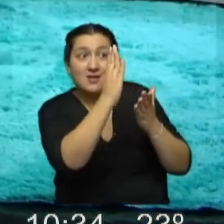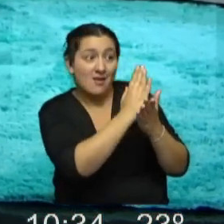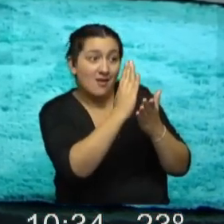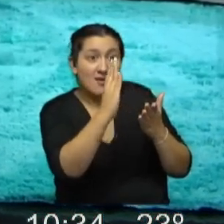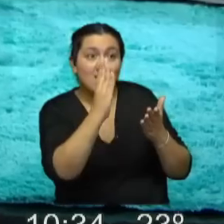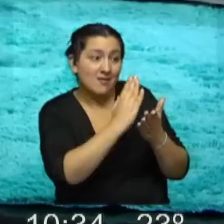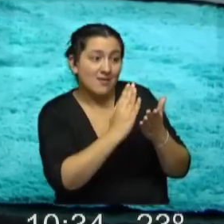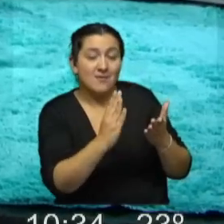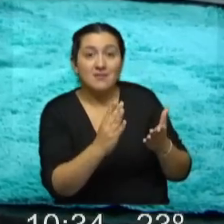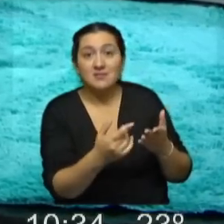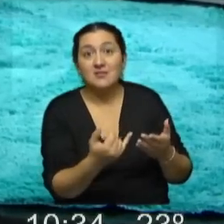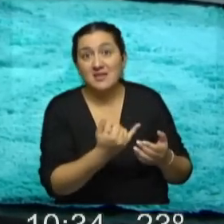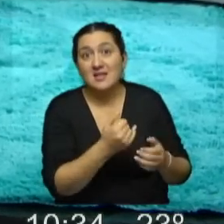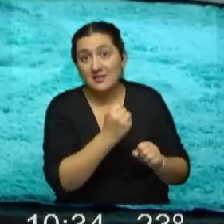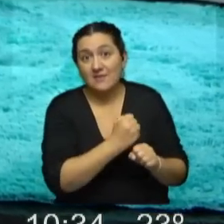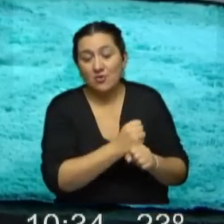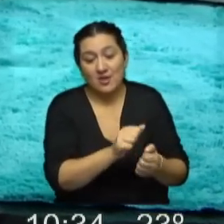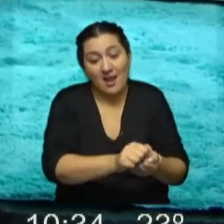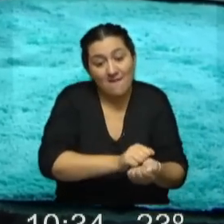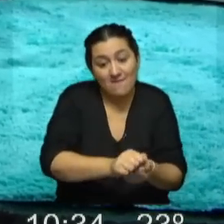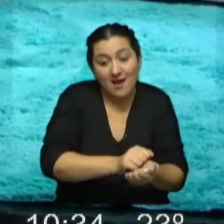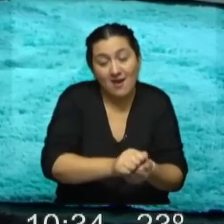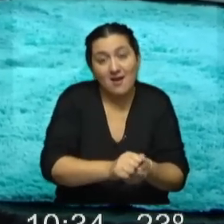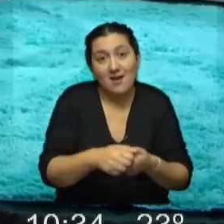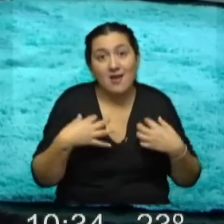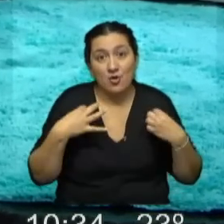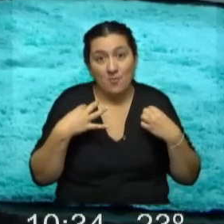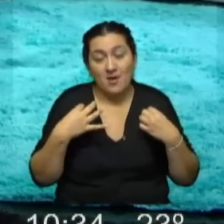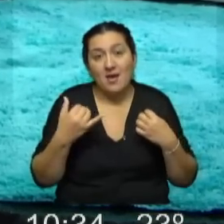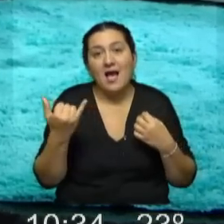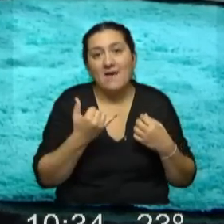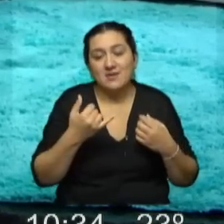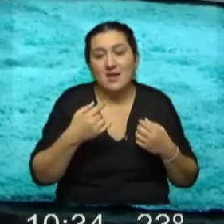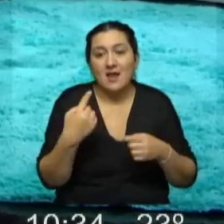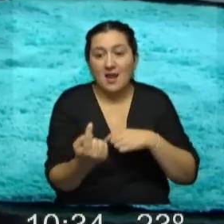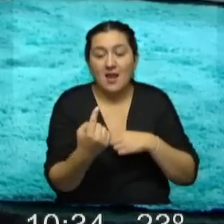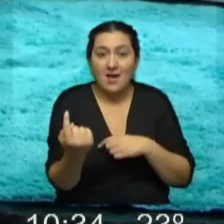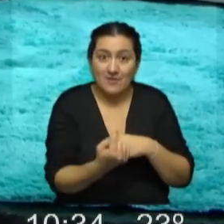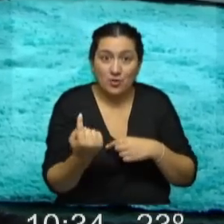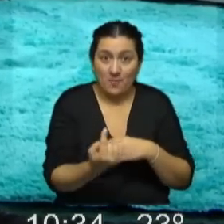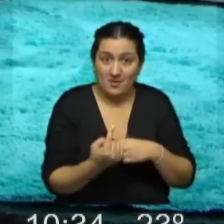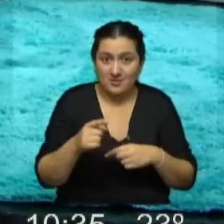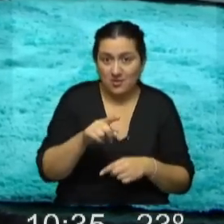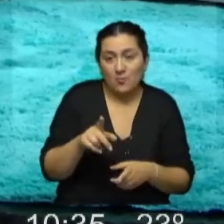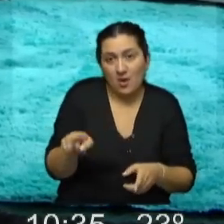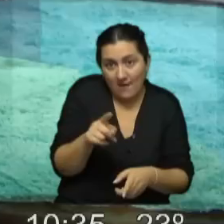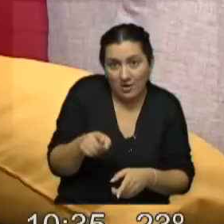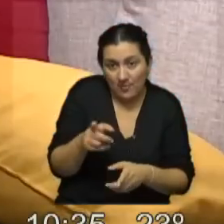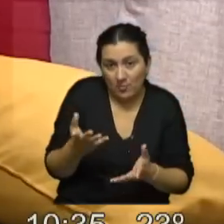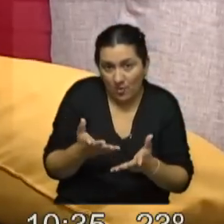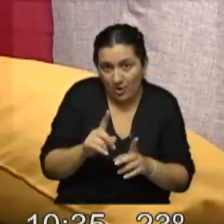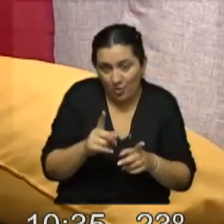me daban esa tarea lavar la ropa había la ropa de vaivén en mi casa no como ahora entonces